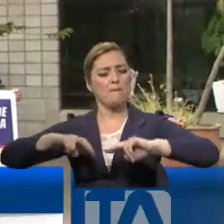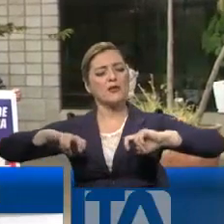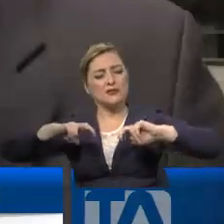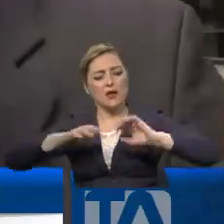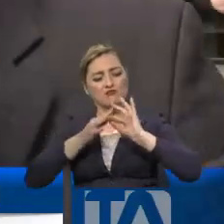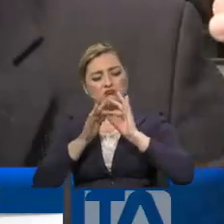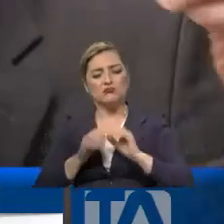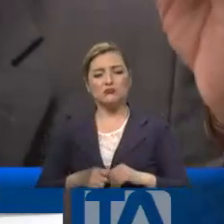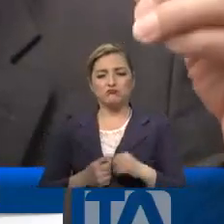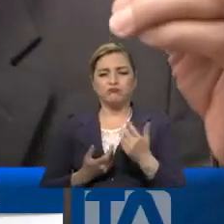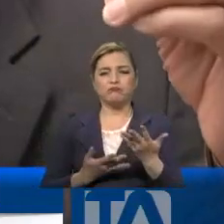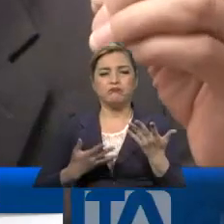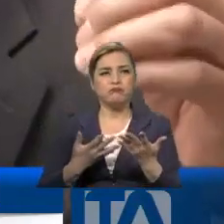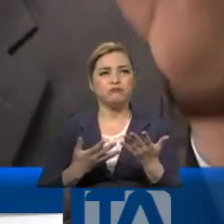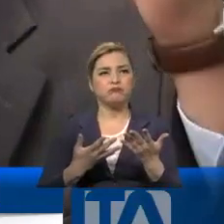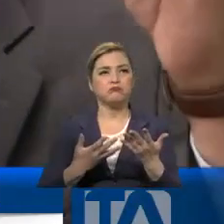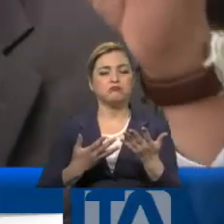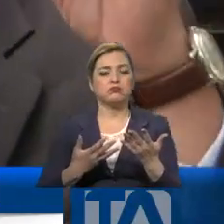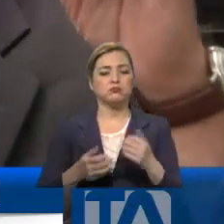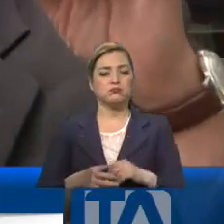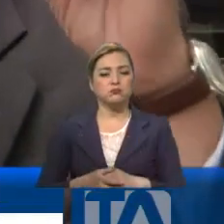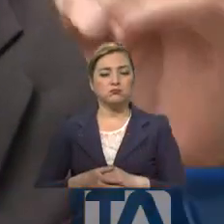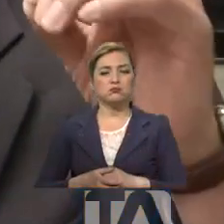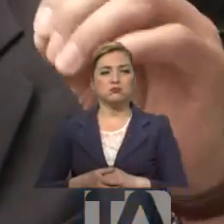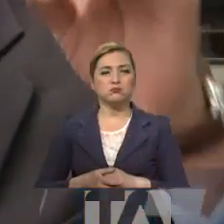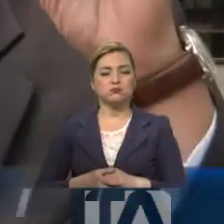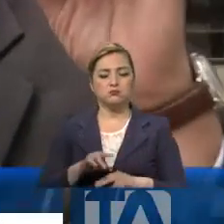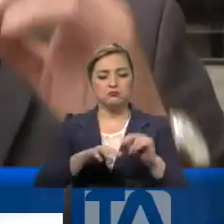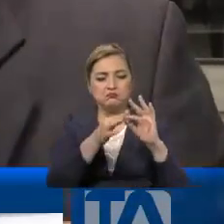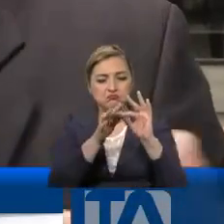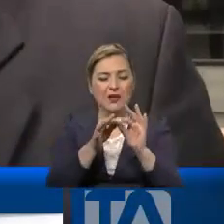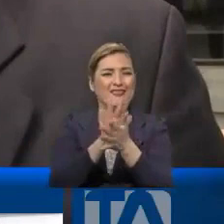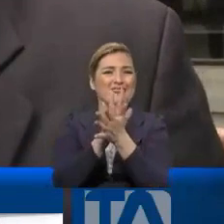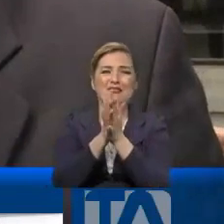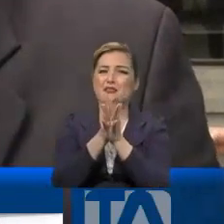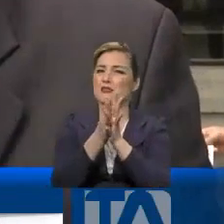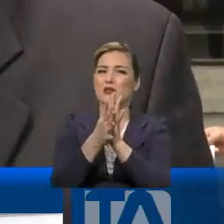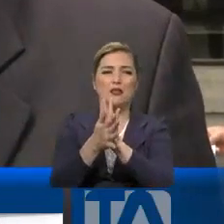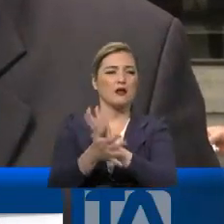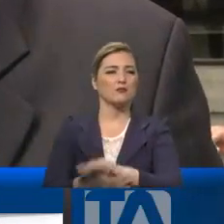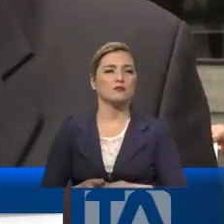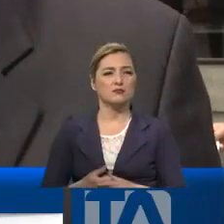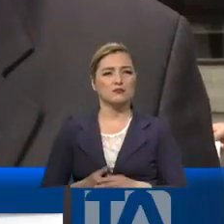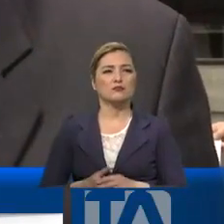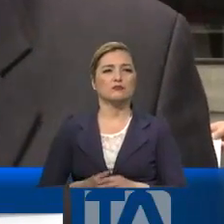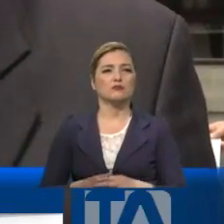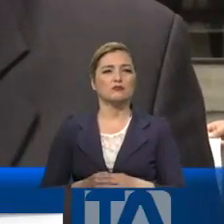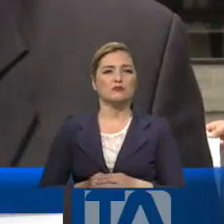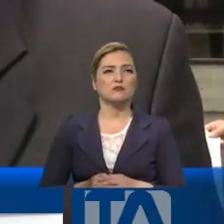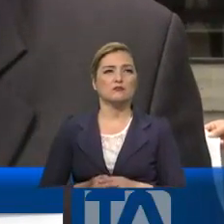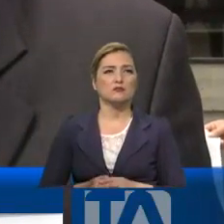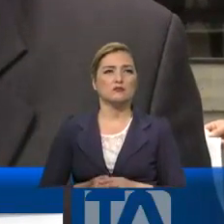los arreglos. No se ha puesto ni siquiera un granito de arena ni una piedra para que obviamente la institución